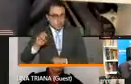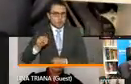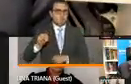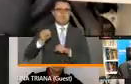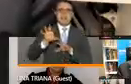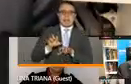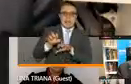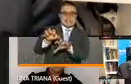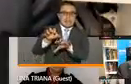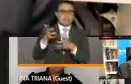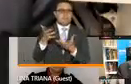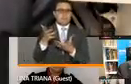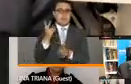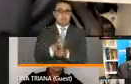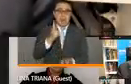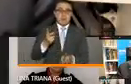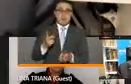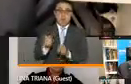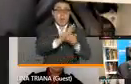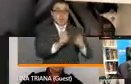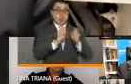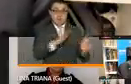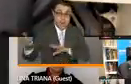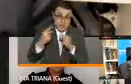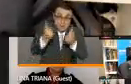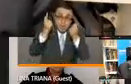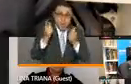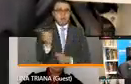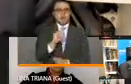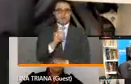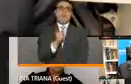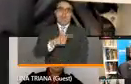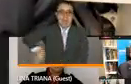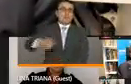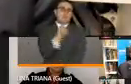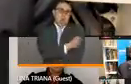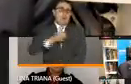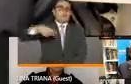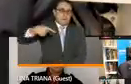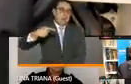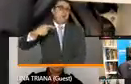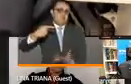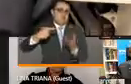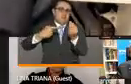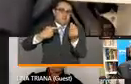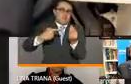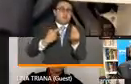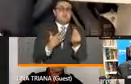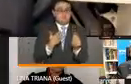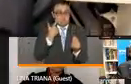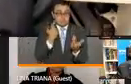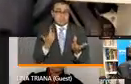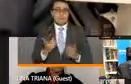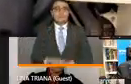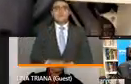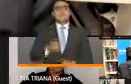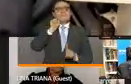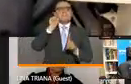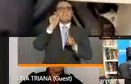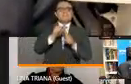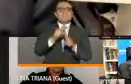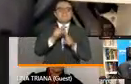ser un riesgo muy importante para desarrollar una forma grave. La estimación que hacemos es que vamos a tener